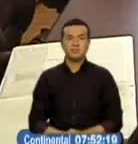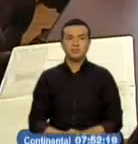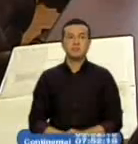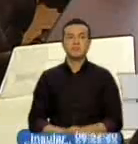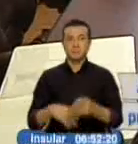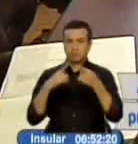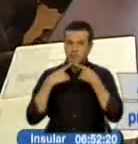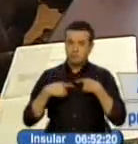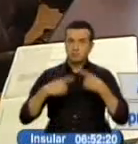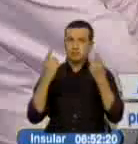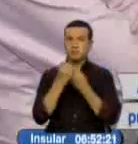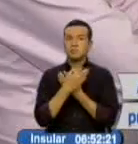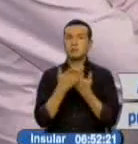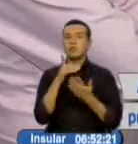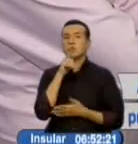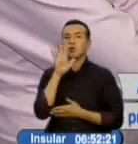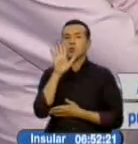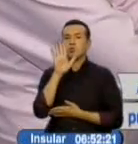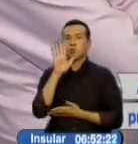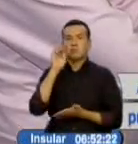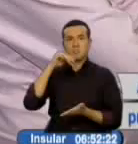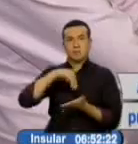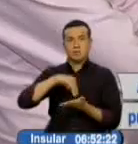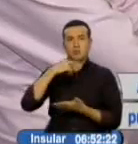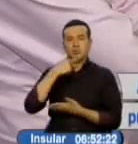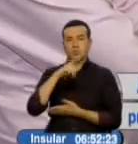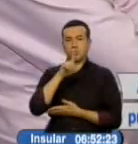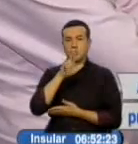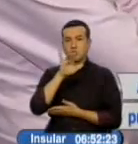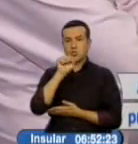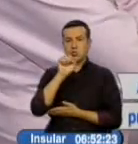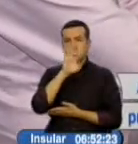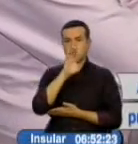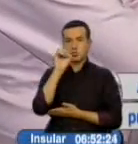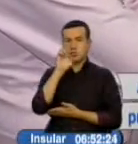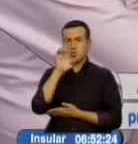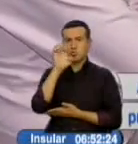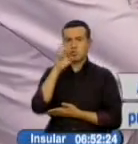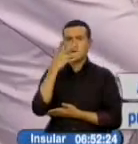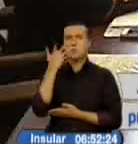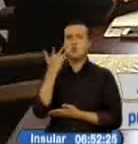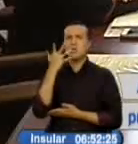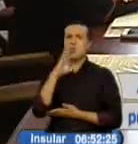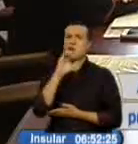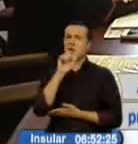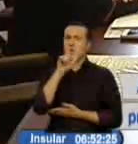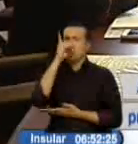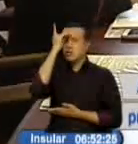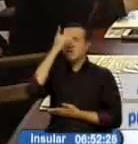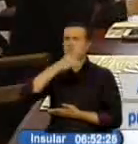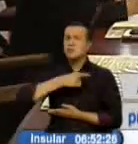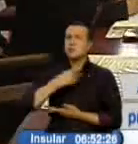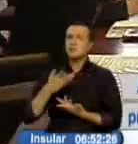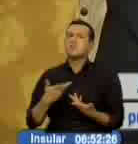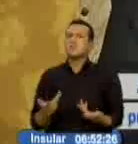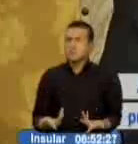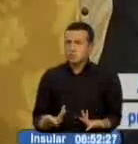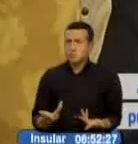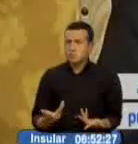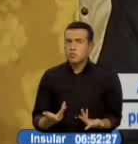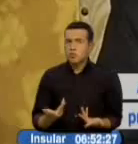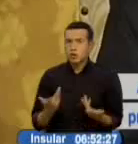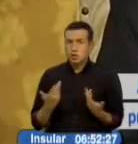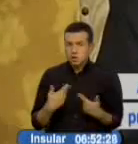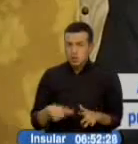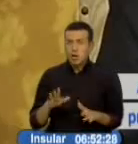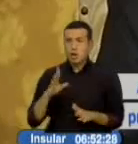la confirmación que hizo uno de sus integrantes. Luis Fernando Torres explica el por qué el CAL tomó esta decisión frente a este proyecto de ley que envió